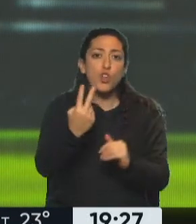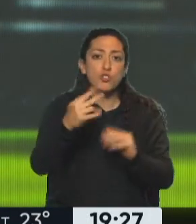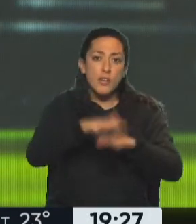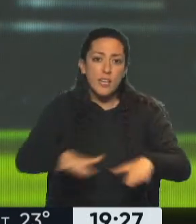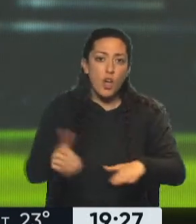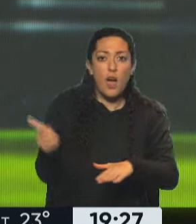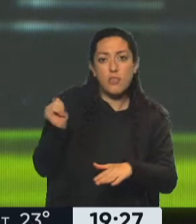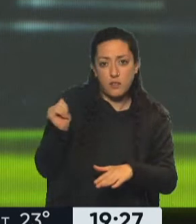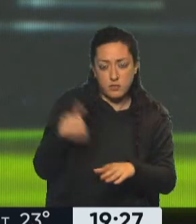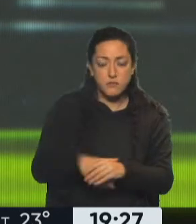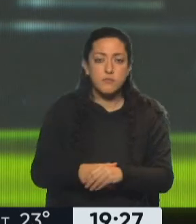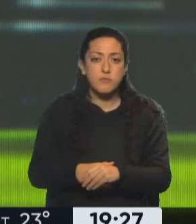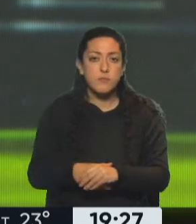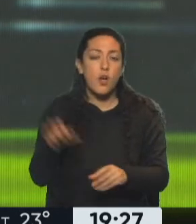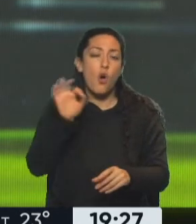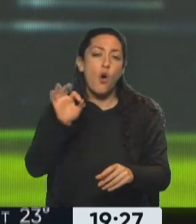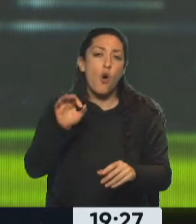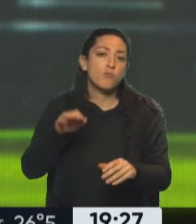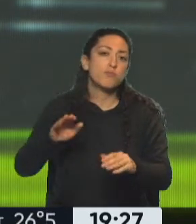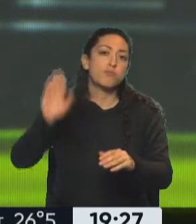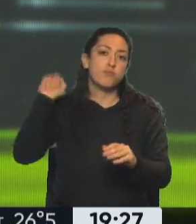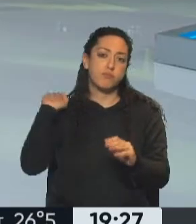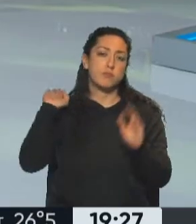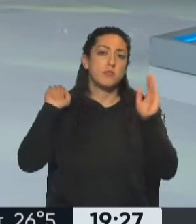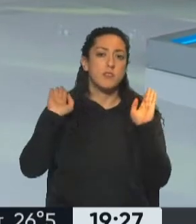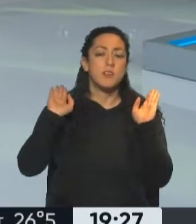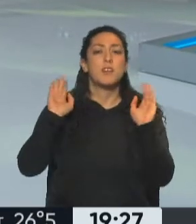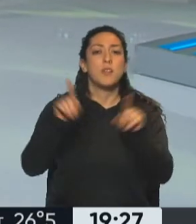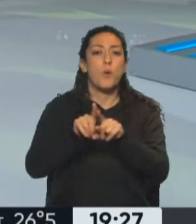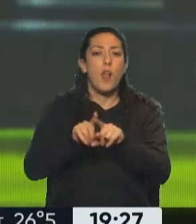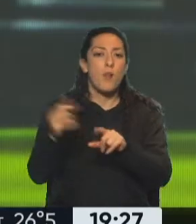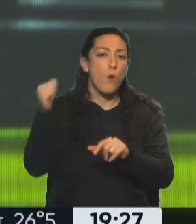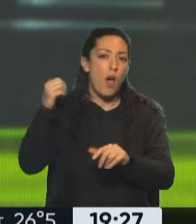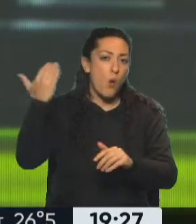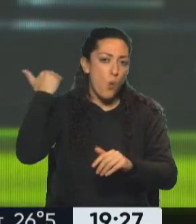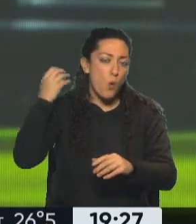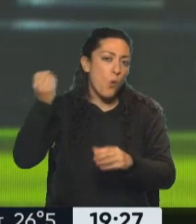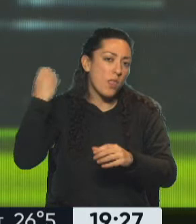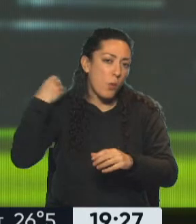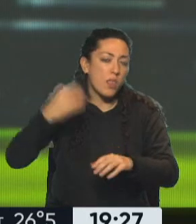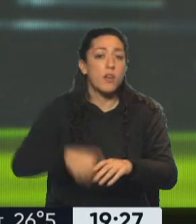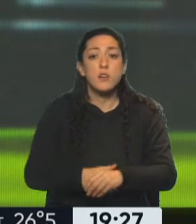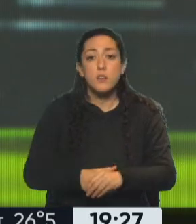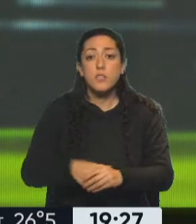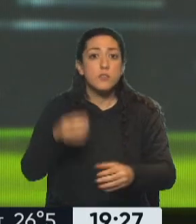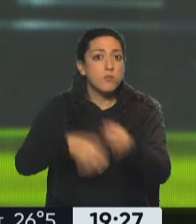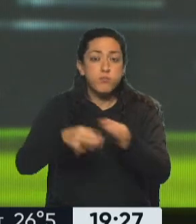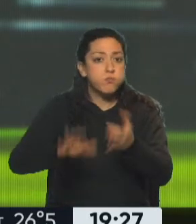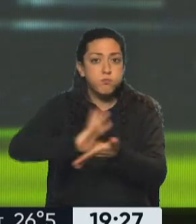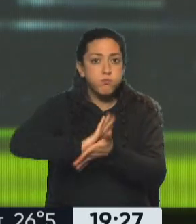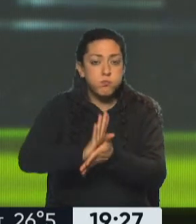2 niños atrás. O rebatís los asientos si los usás de baúl. Se agotaron las 50 unidades que pusieron a la venta. Se reservan